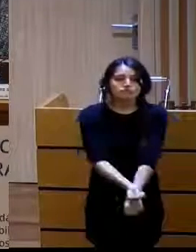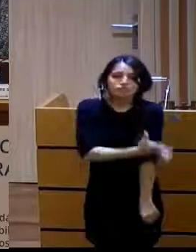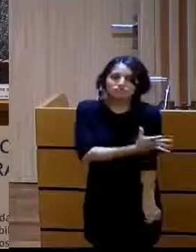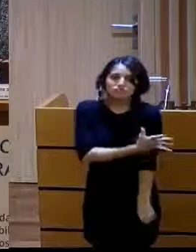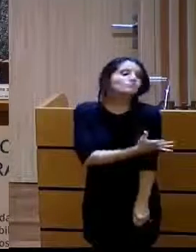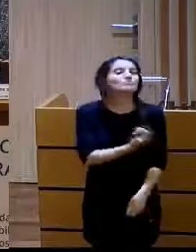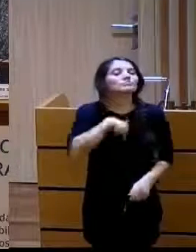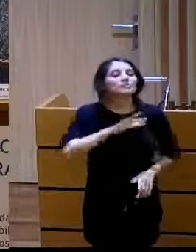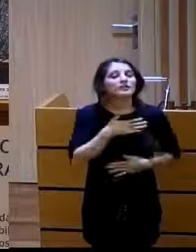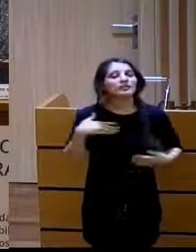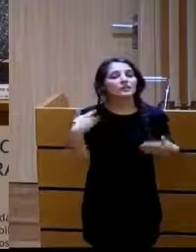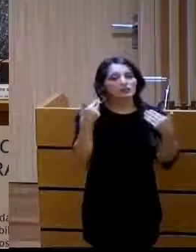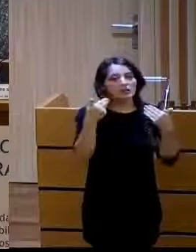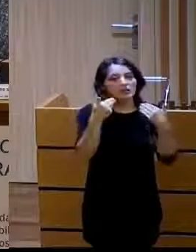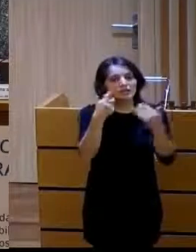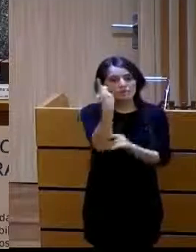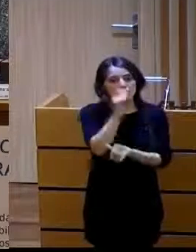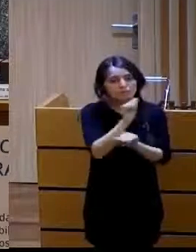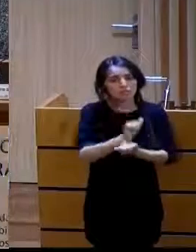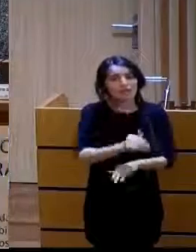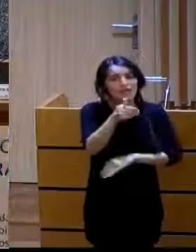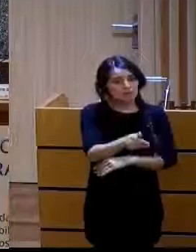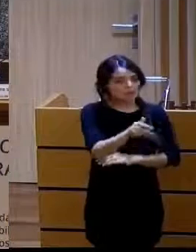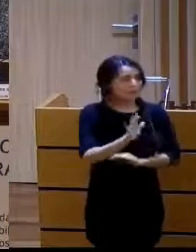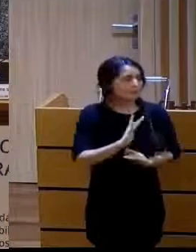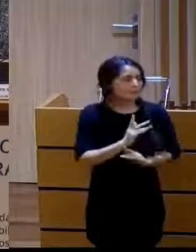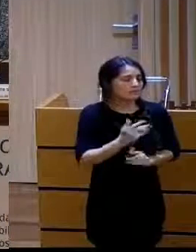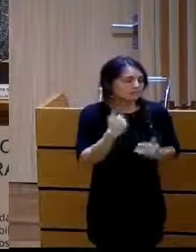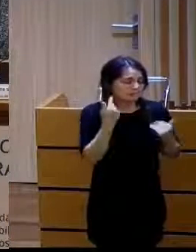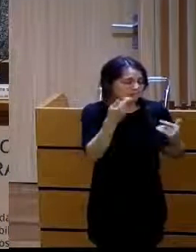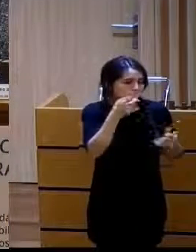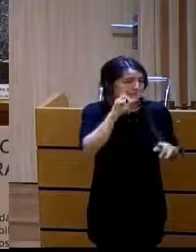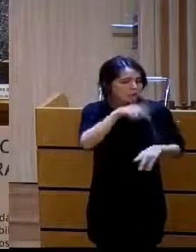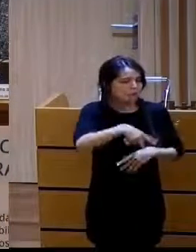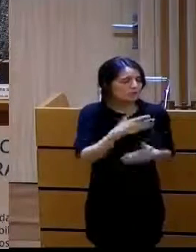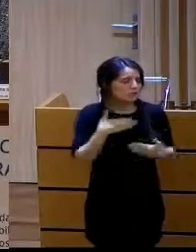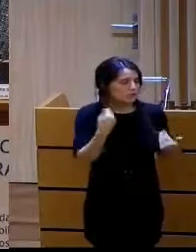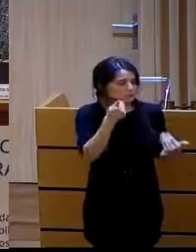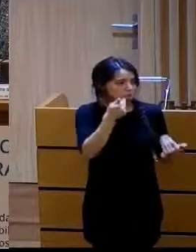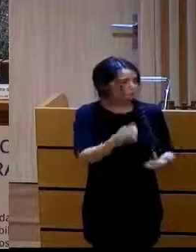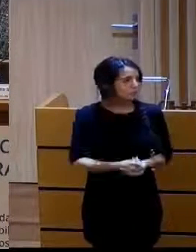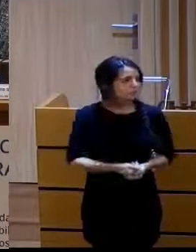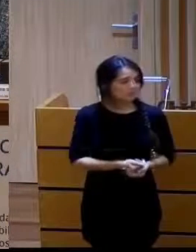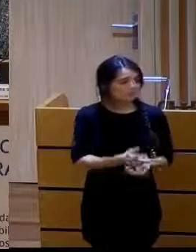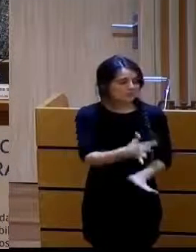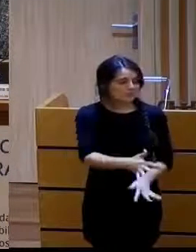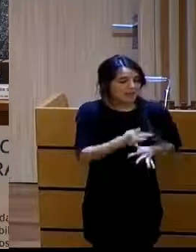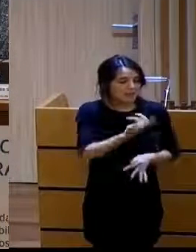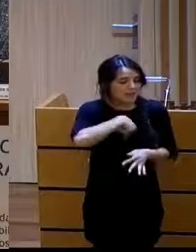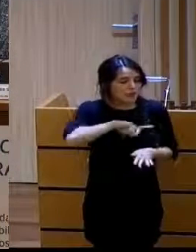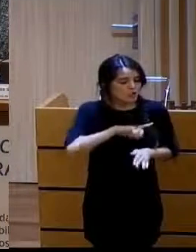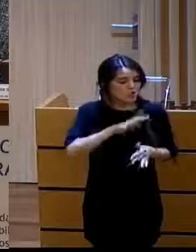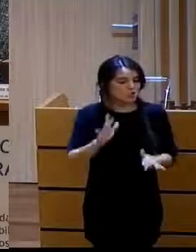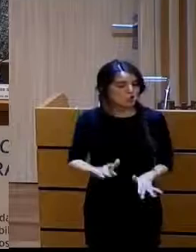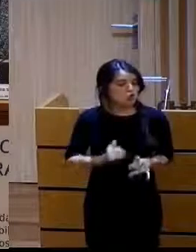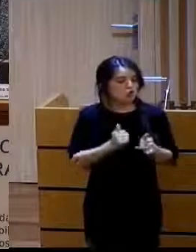muy importante el mismo. Ser además los sucesores, la modalidad de accesibilidad